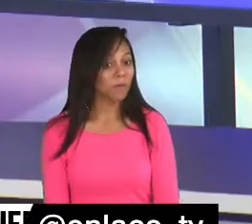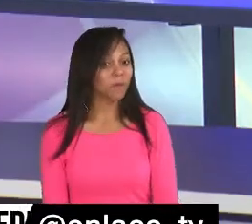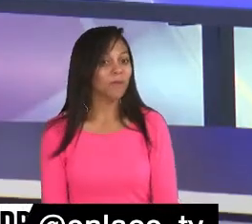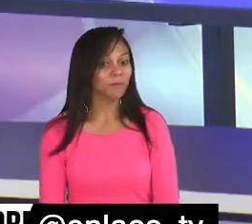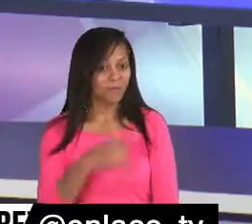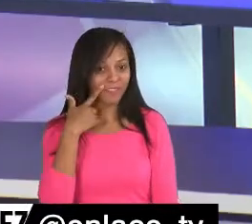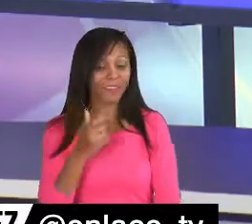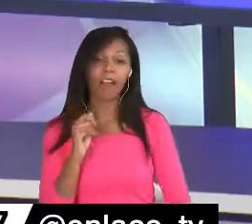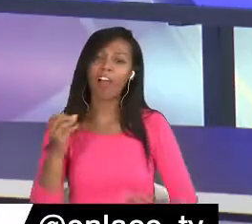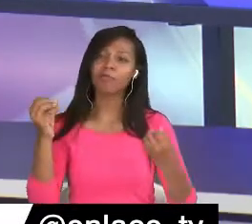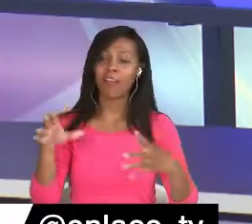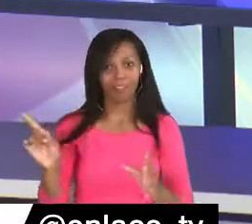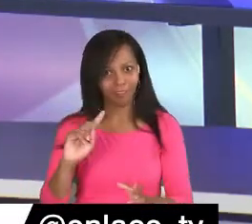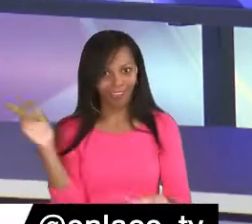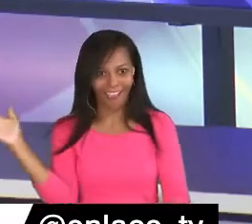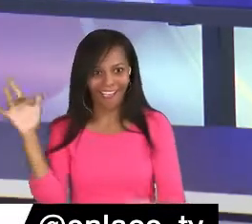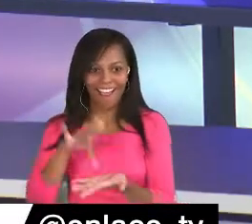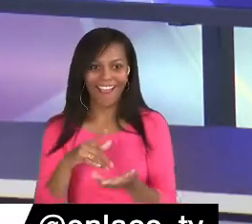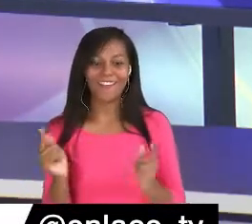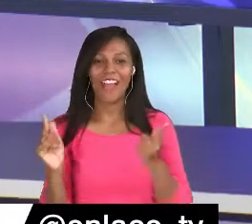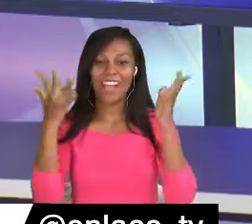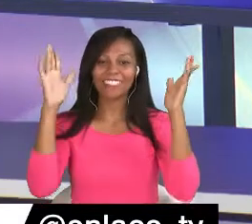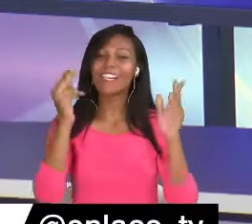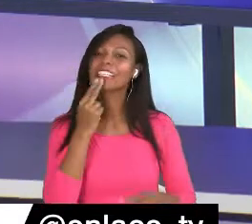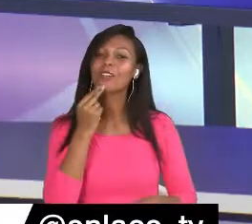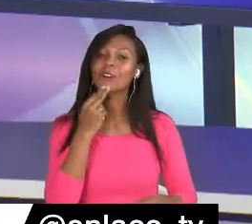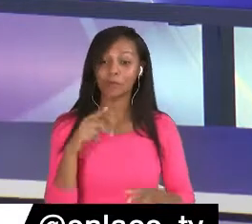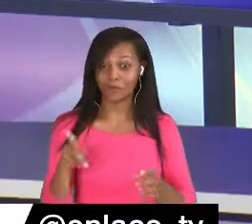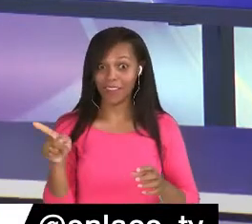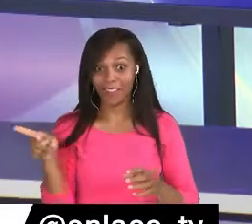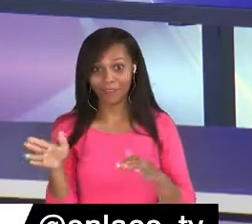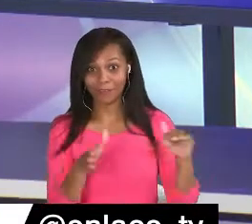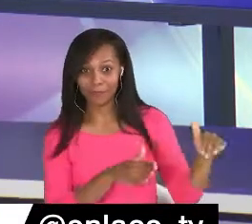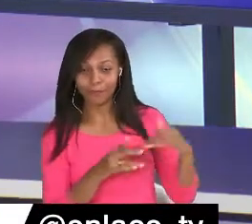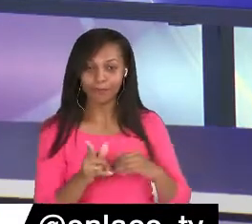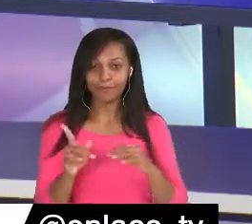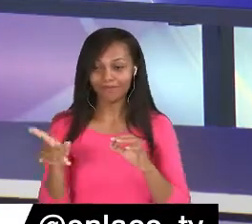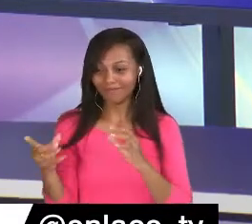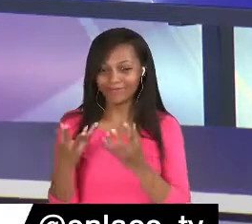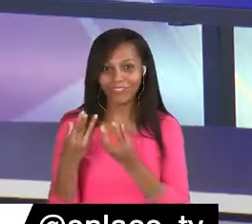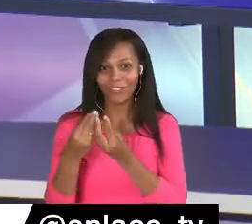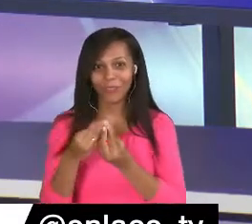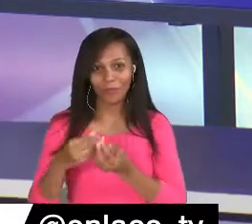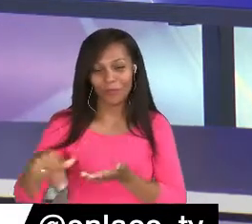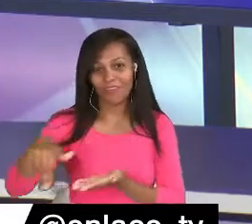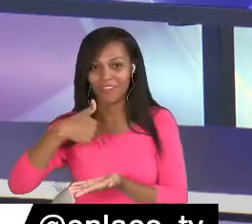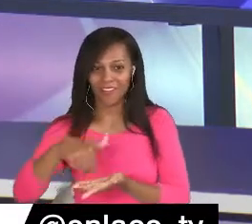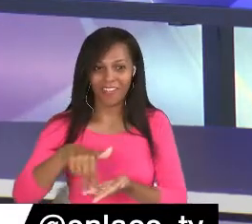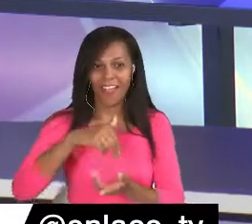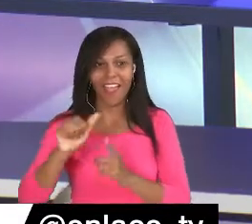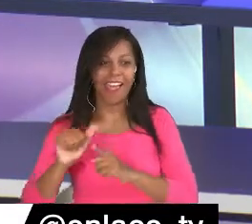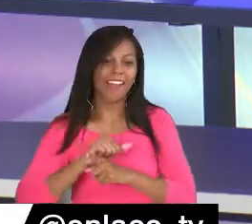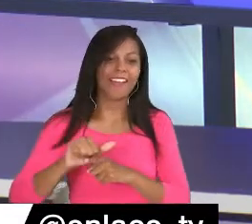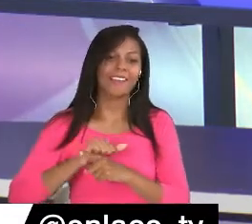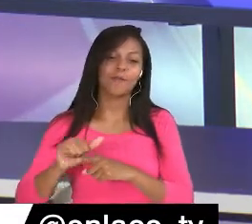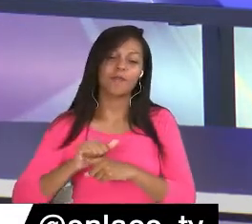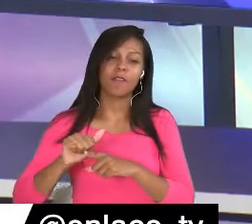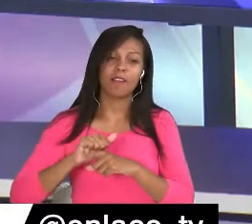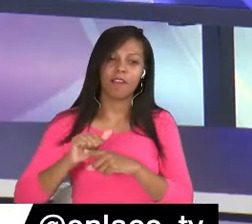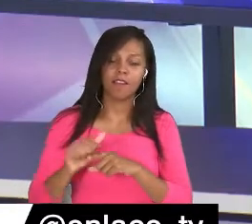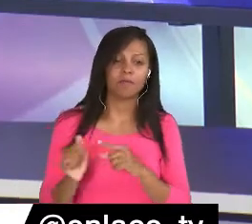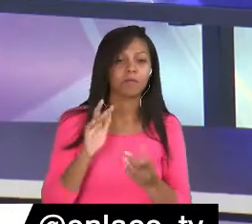perder este gran cierre del Festival del Dulce. Y la familia Cumbiambera sigue su preparación en el Paseo de la Cultura para su participación en distintas